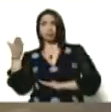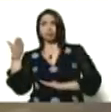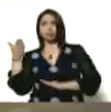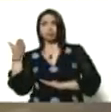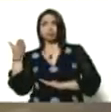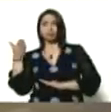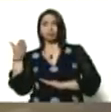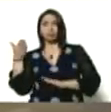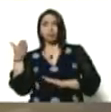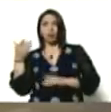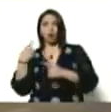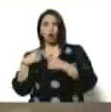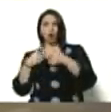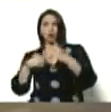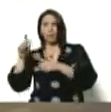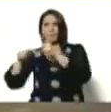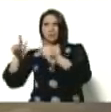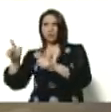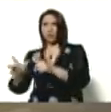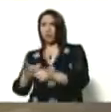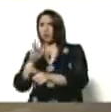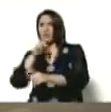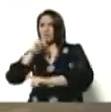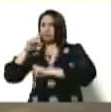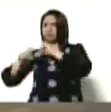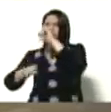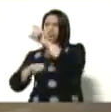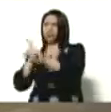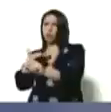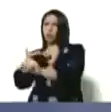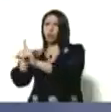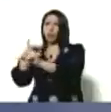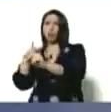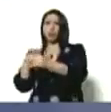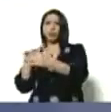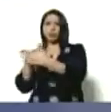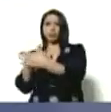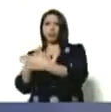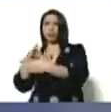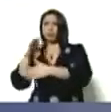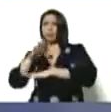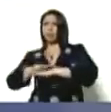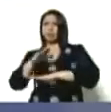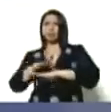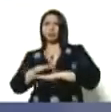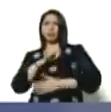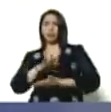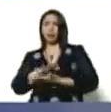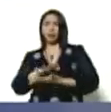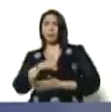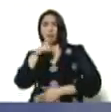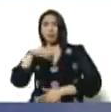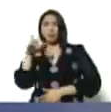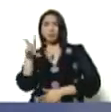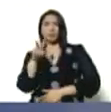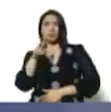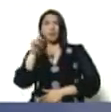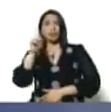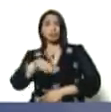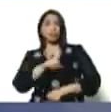infinita crueldad han atentado contra la tranquilidad del pueblo de Venezuela. Es el tiempo de que también el